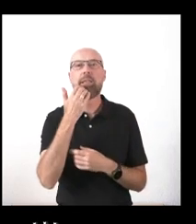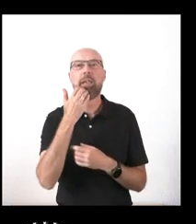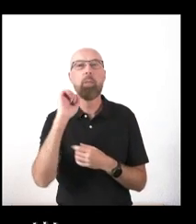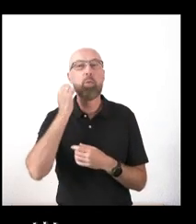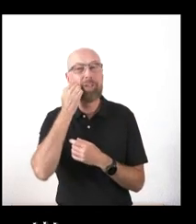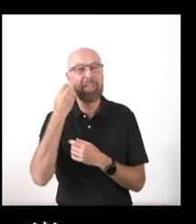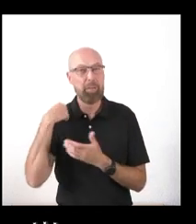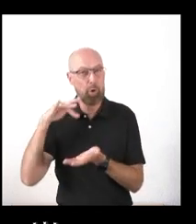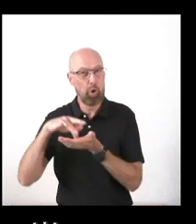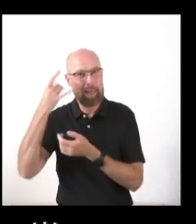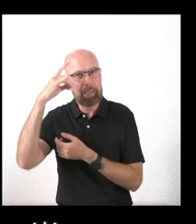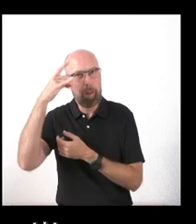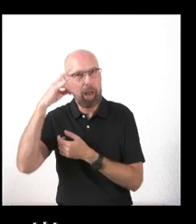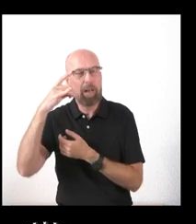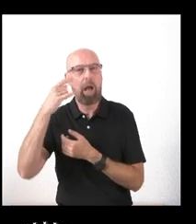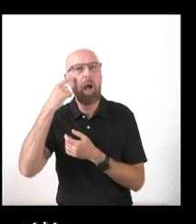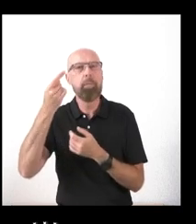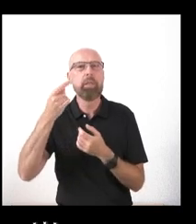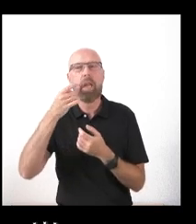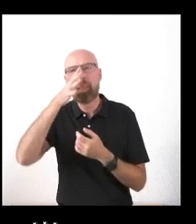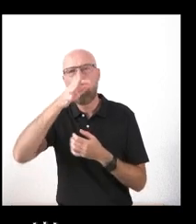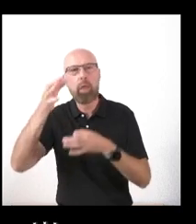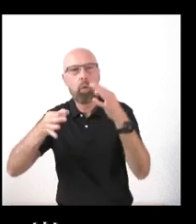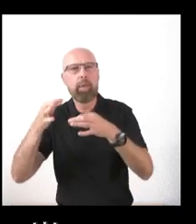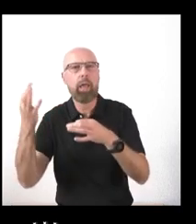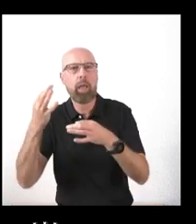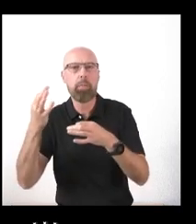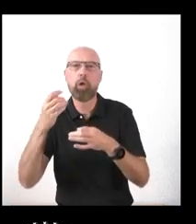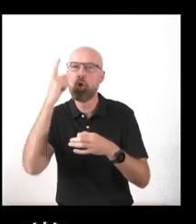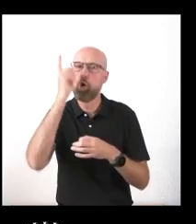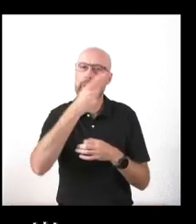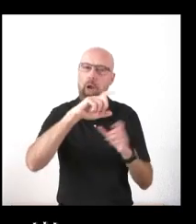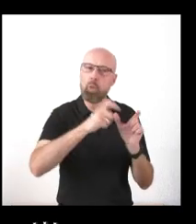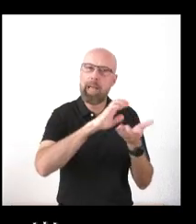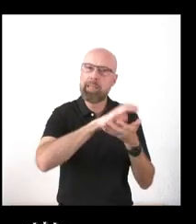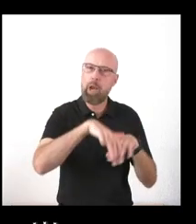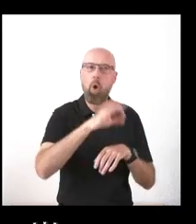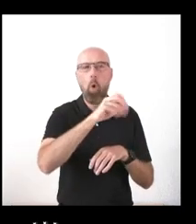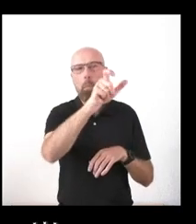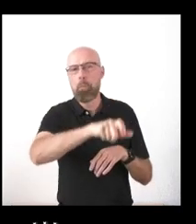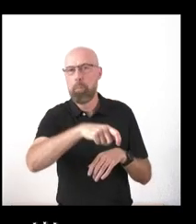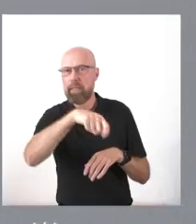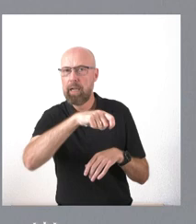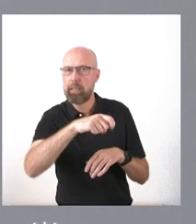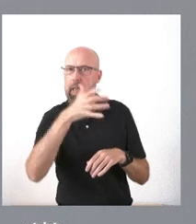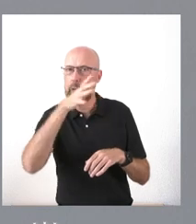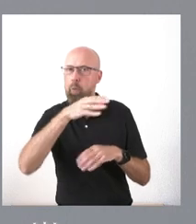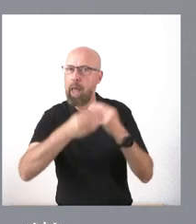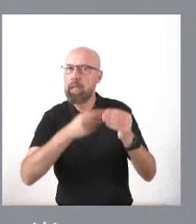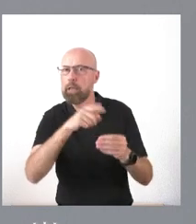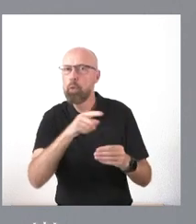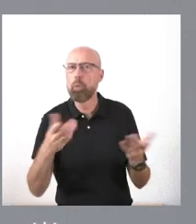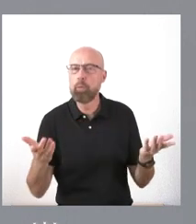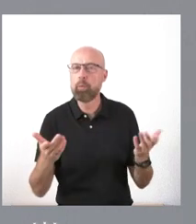responsabilidad judicial yo no sé si se ha planteado desde la junta y si el presidente mañoco estaría dispuesto a personarse nosotros ya